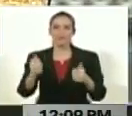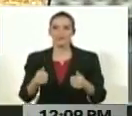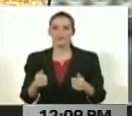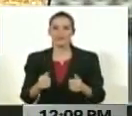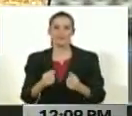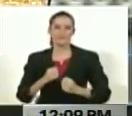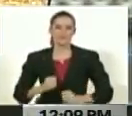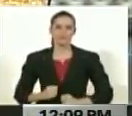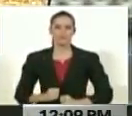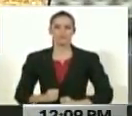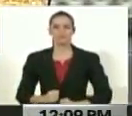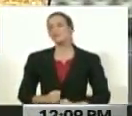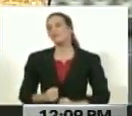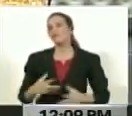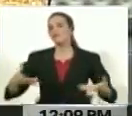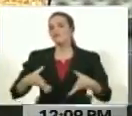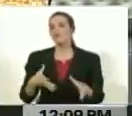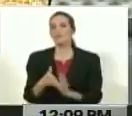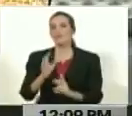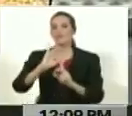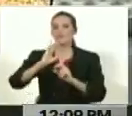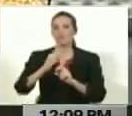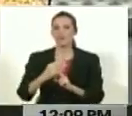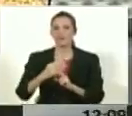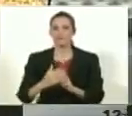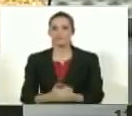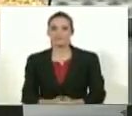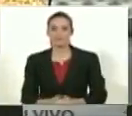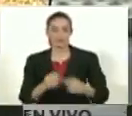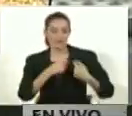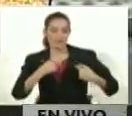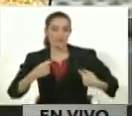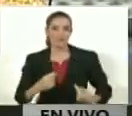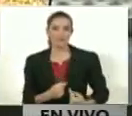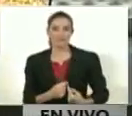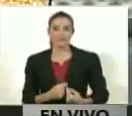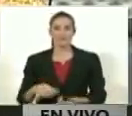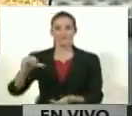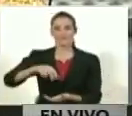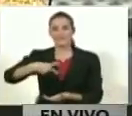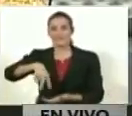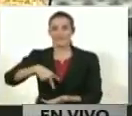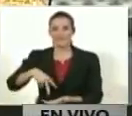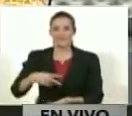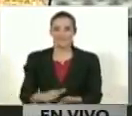mucha fuerza el movimiento cultural Corazón